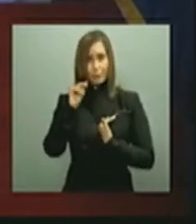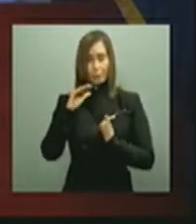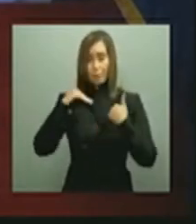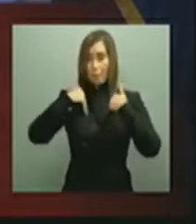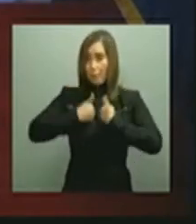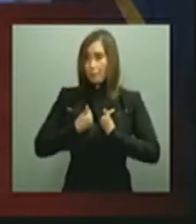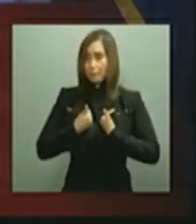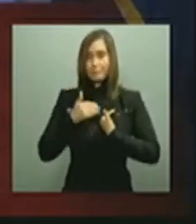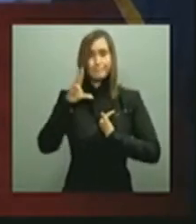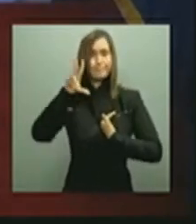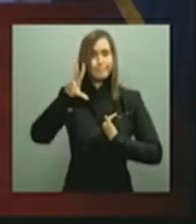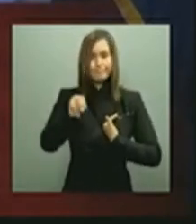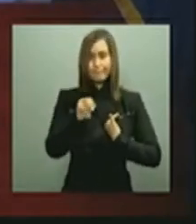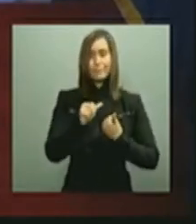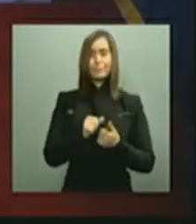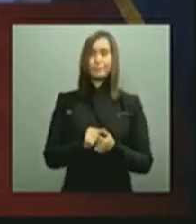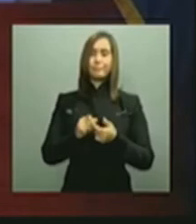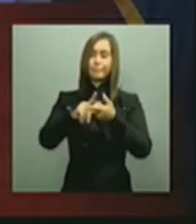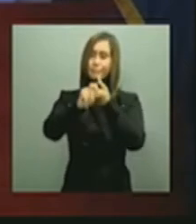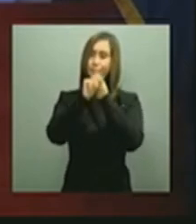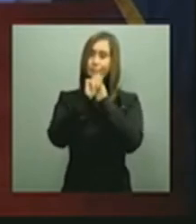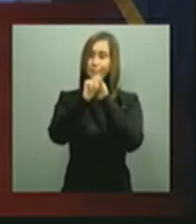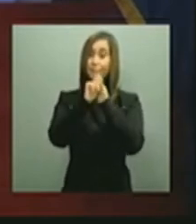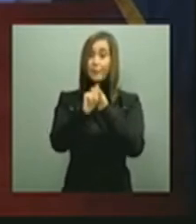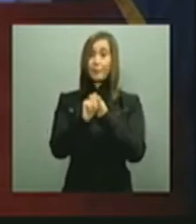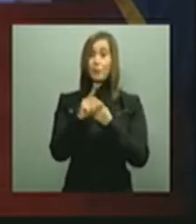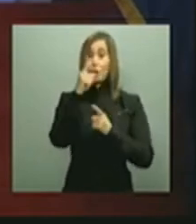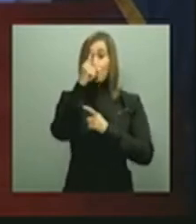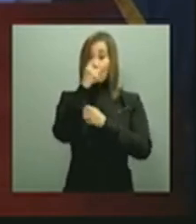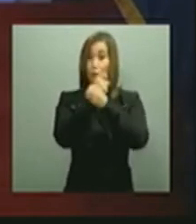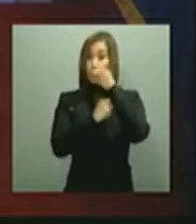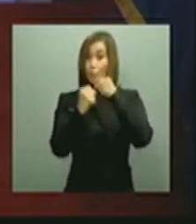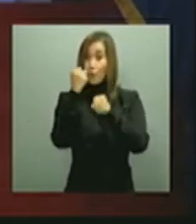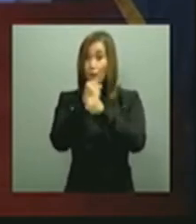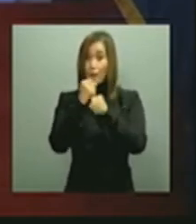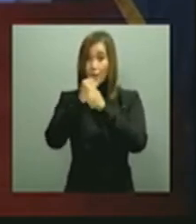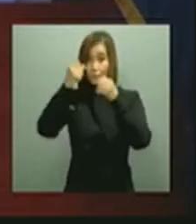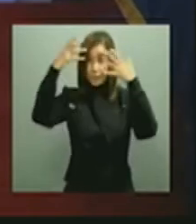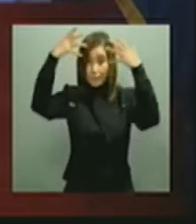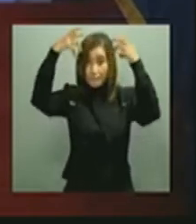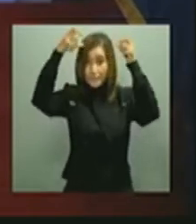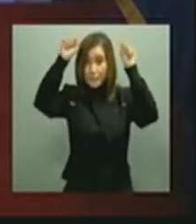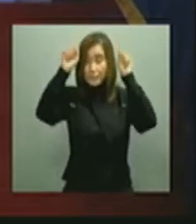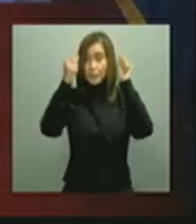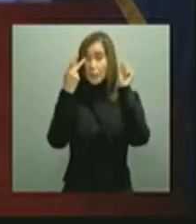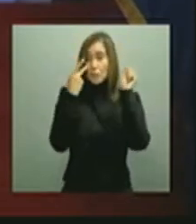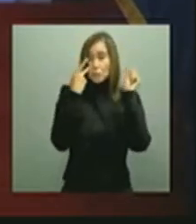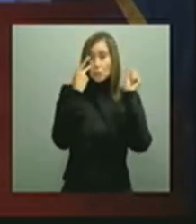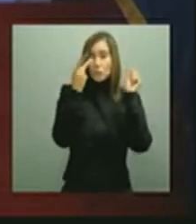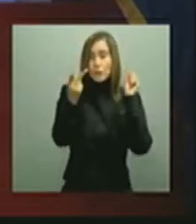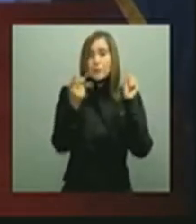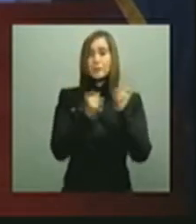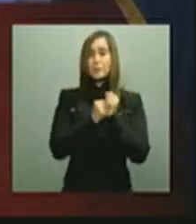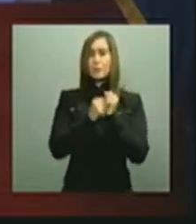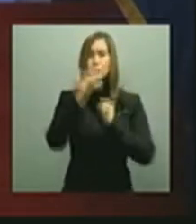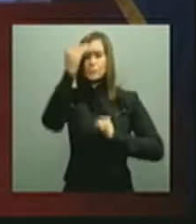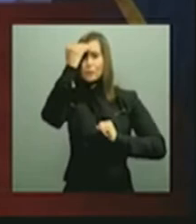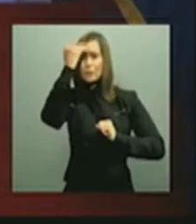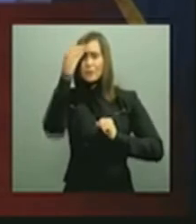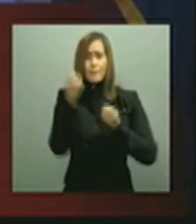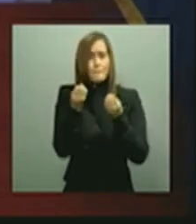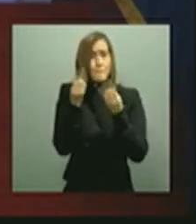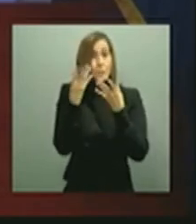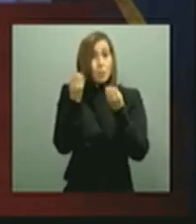rebrote. Sobre todo, y ahora el Poder Ejecutivo también solicitó una extensión de la prórroga del estado